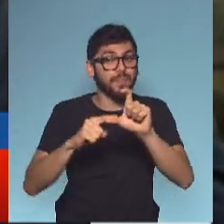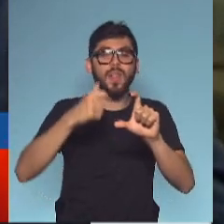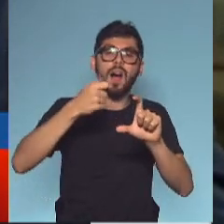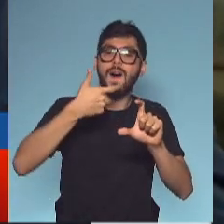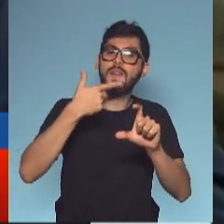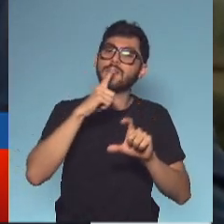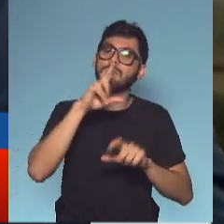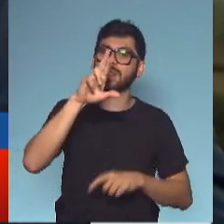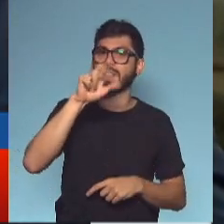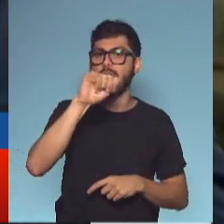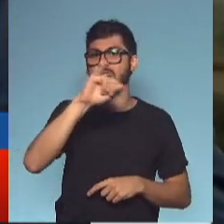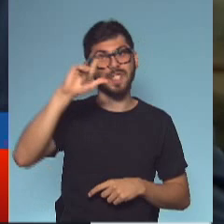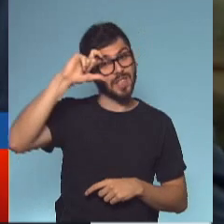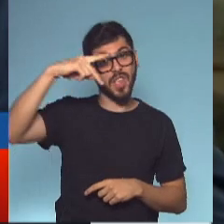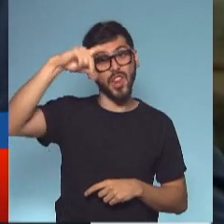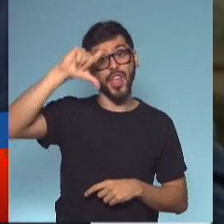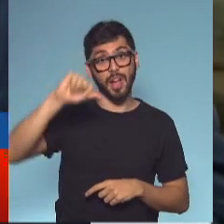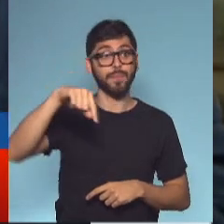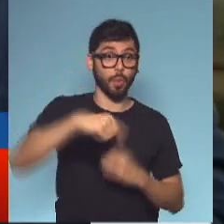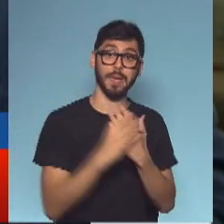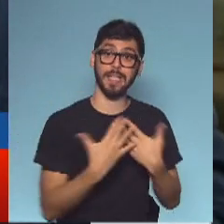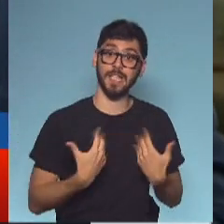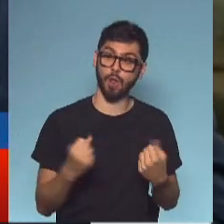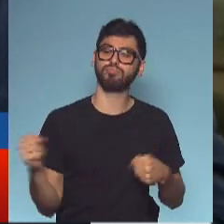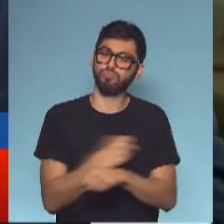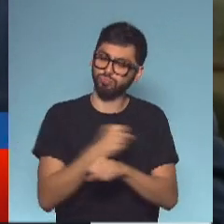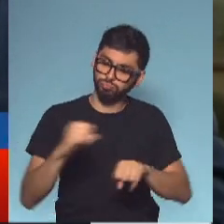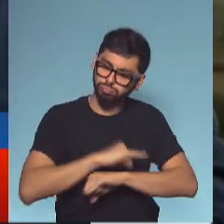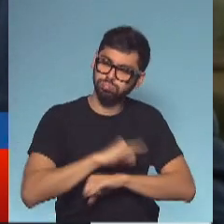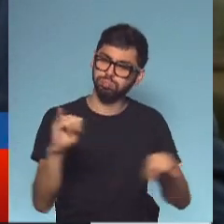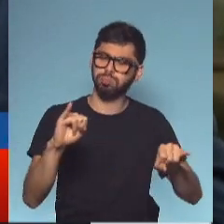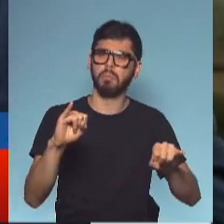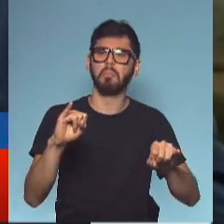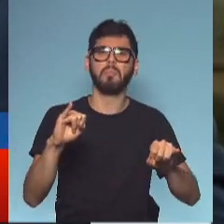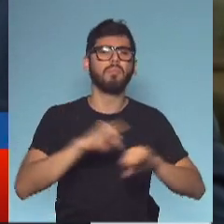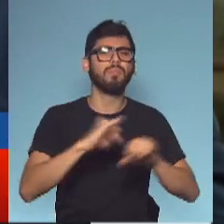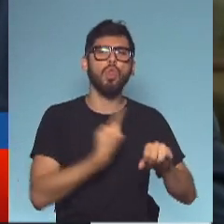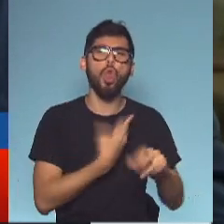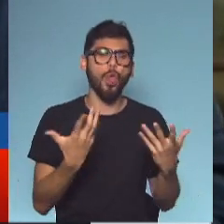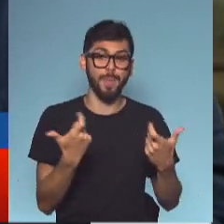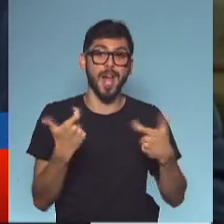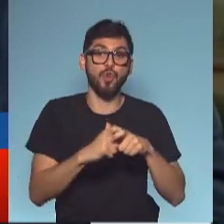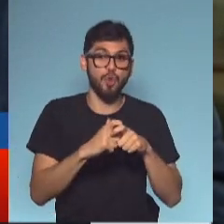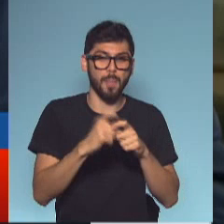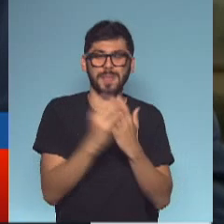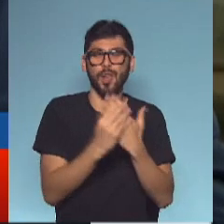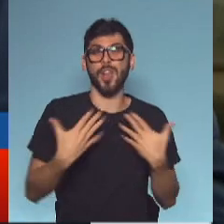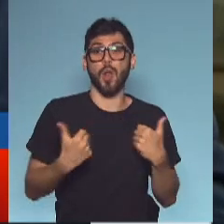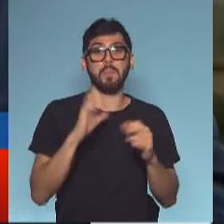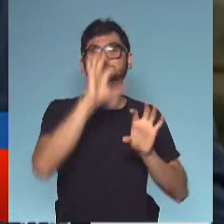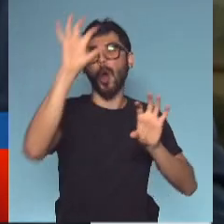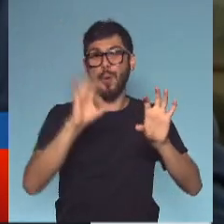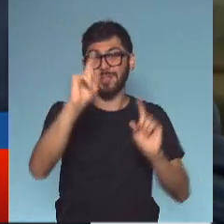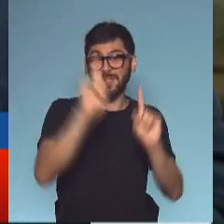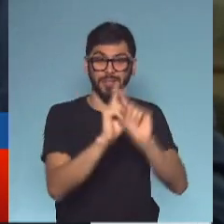confirmó hoy la ministra de Salud, Carla Bisotti, en la reunión que mantuvo con sus pares provinciales del Consejo